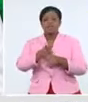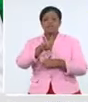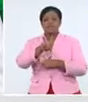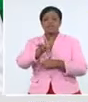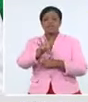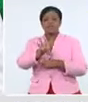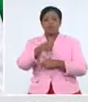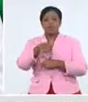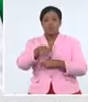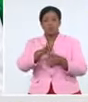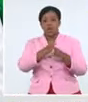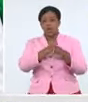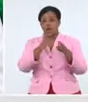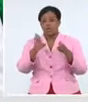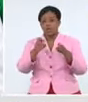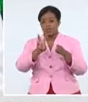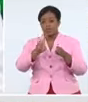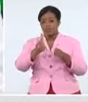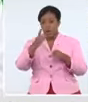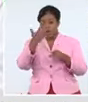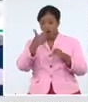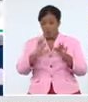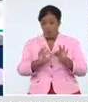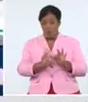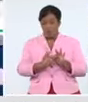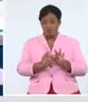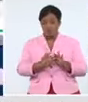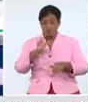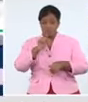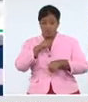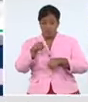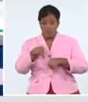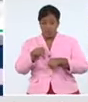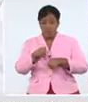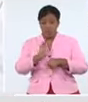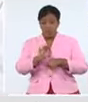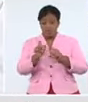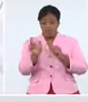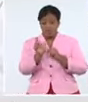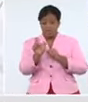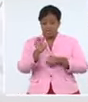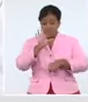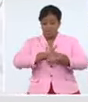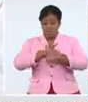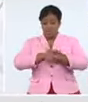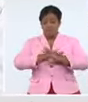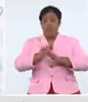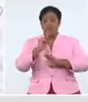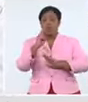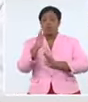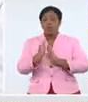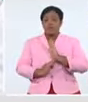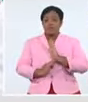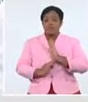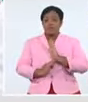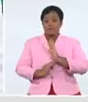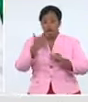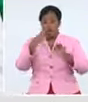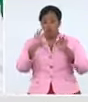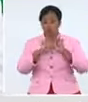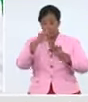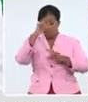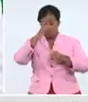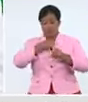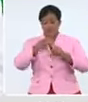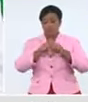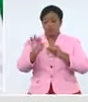31 de agosto. Por tanto, son personas que ya tienen 2 meses de haber tenido el alta de su enfermedad. Entonces,